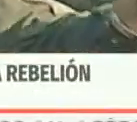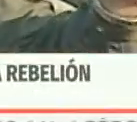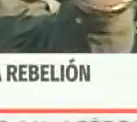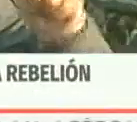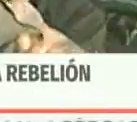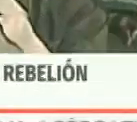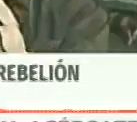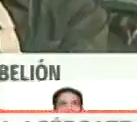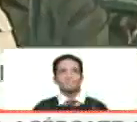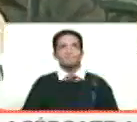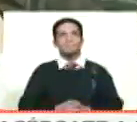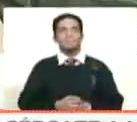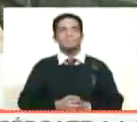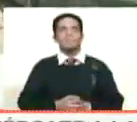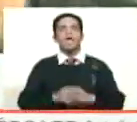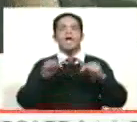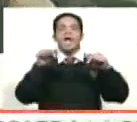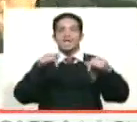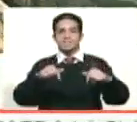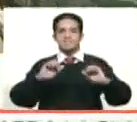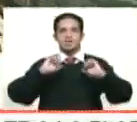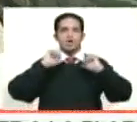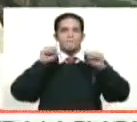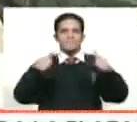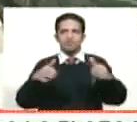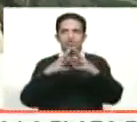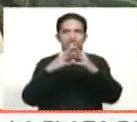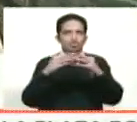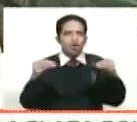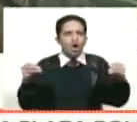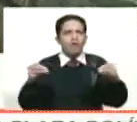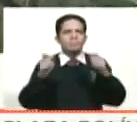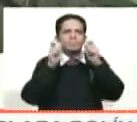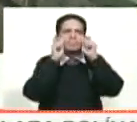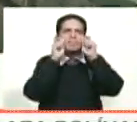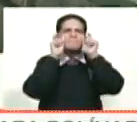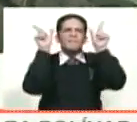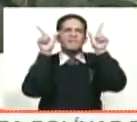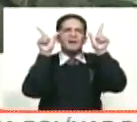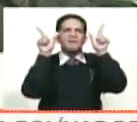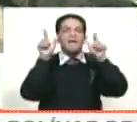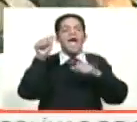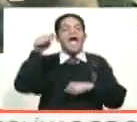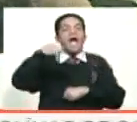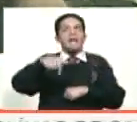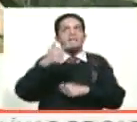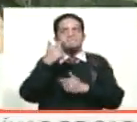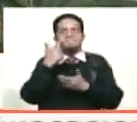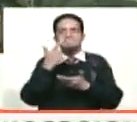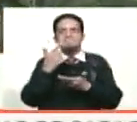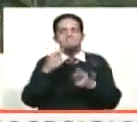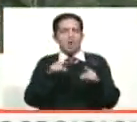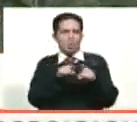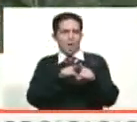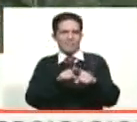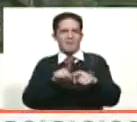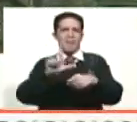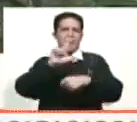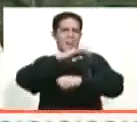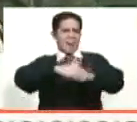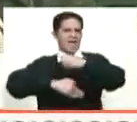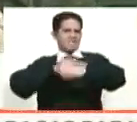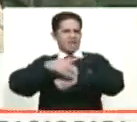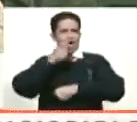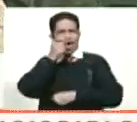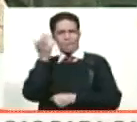Aquí empezó todo, el despertar. Aquí empezó a resucitar el Lázaro colectivo que nos decía nuestro